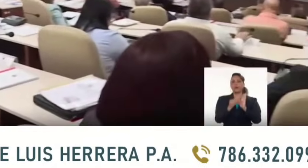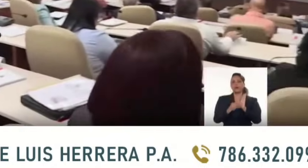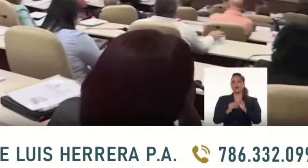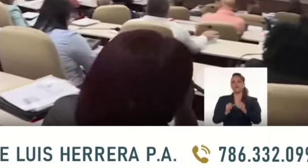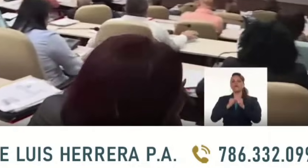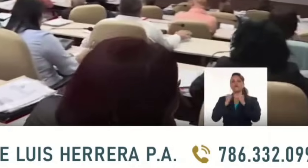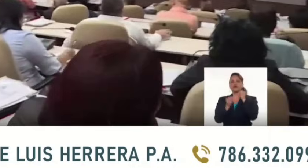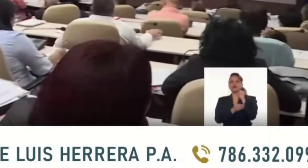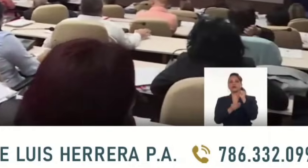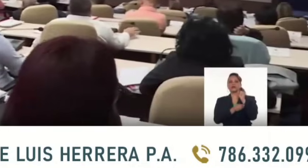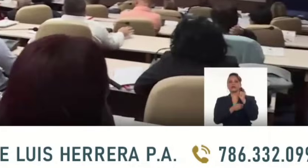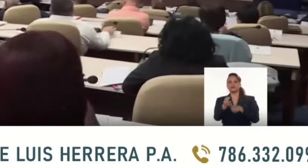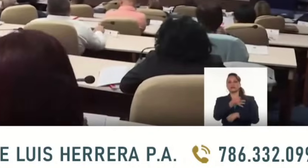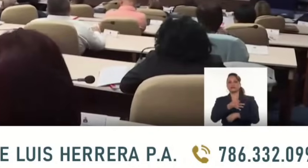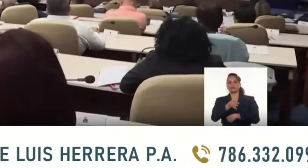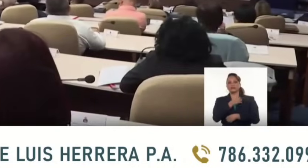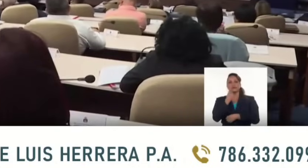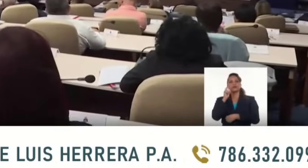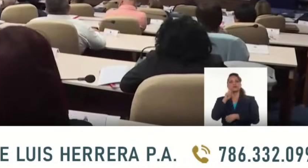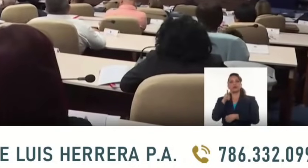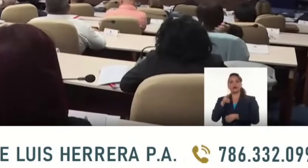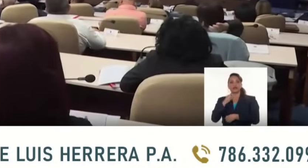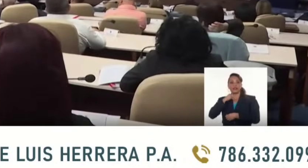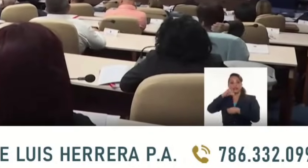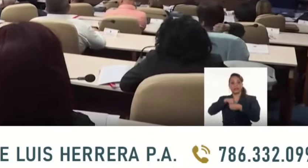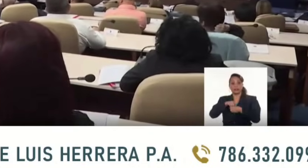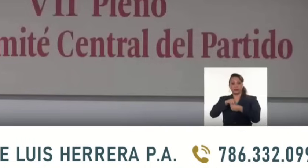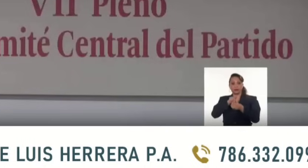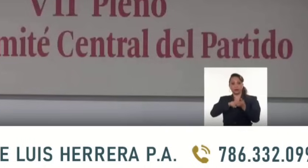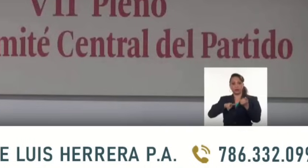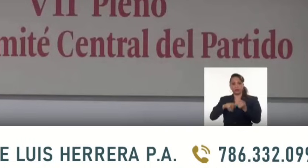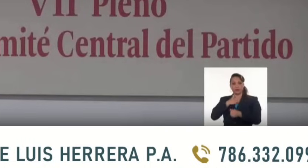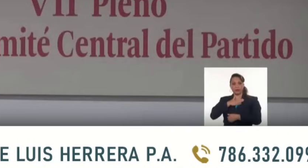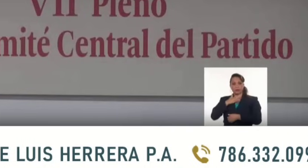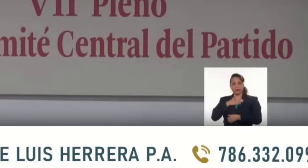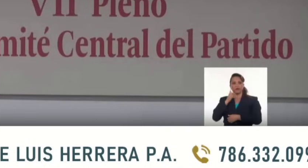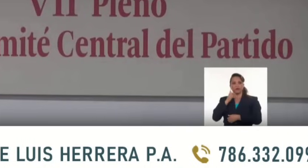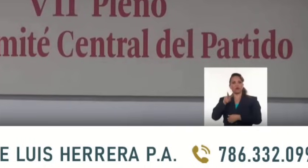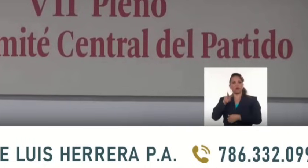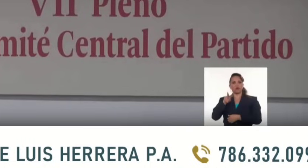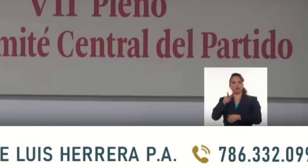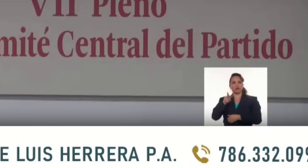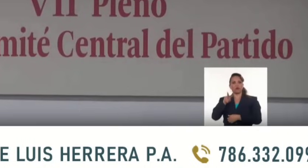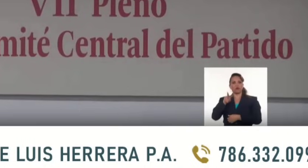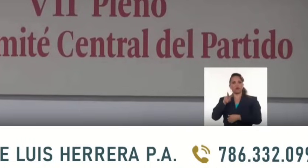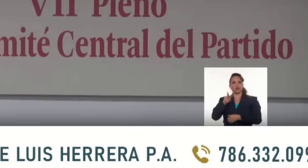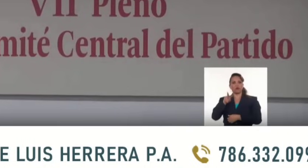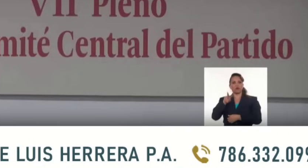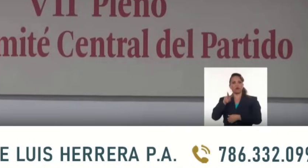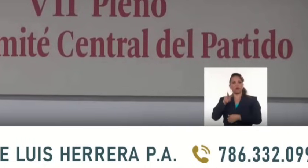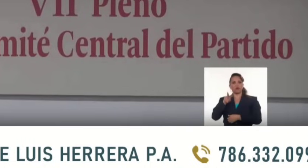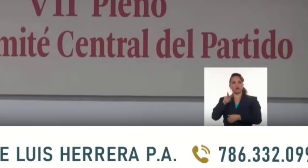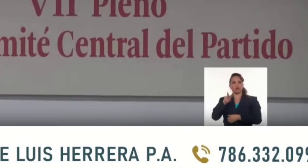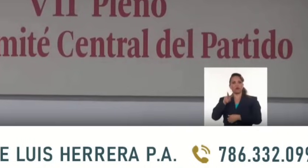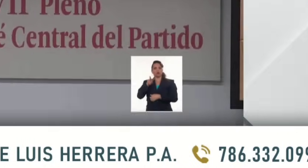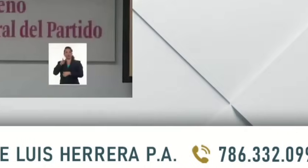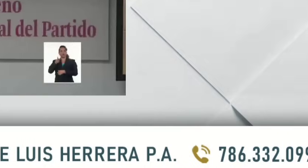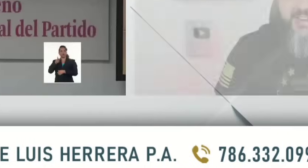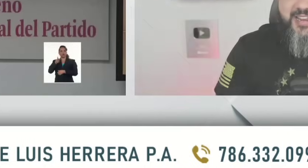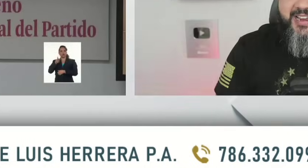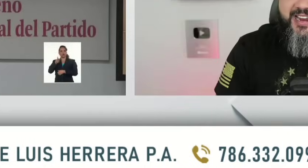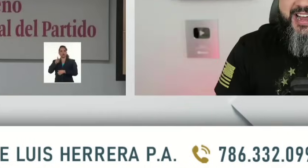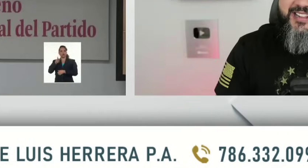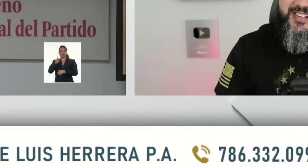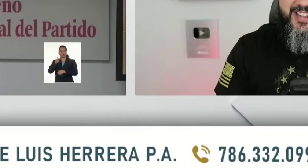municipios Buscar la autogestión de los territorios diversificar las exportaciones de bienes y servicio El señor tiene cara de cansancio